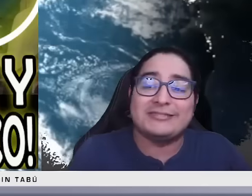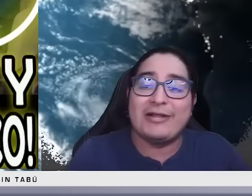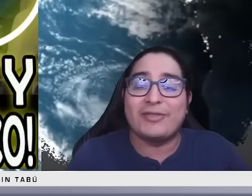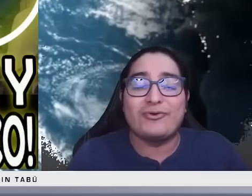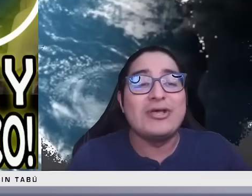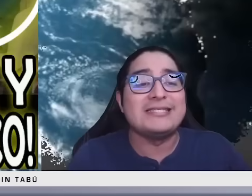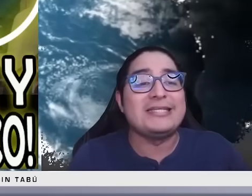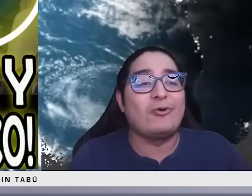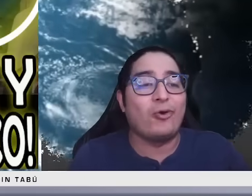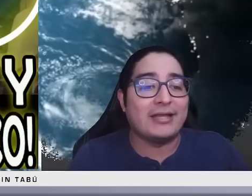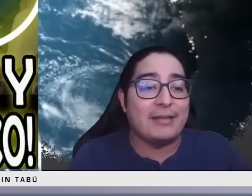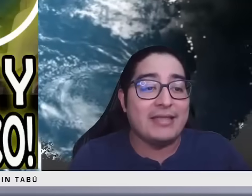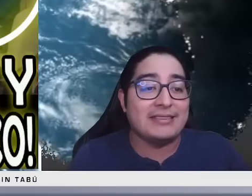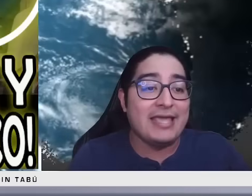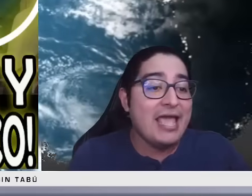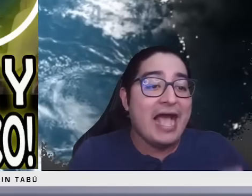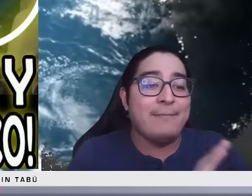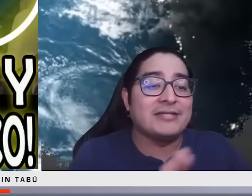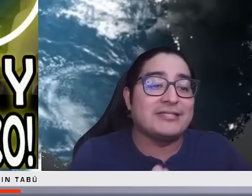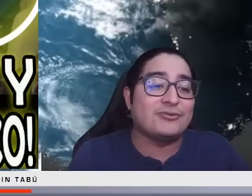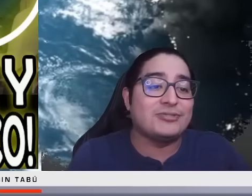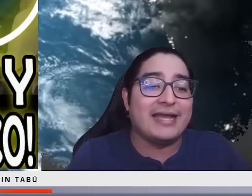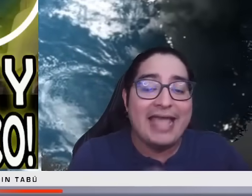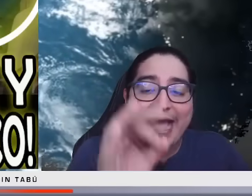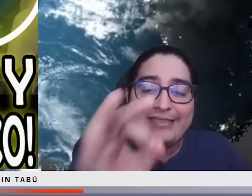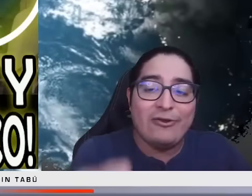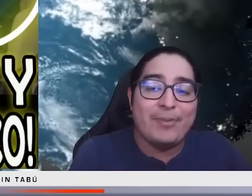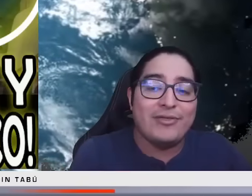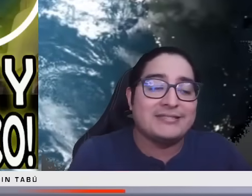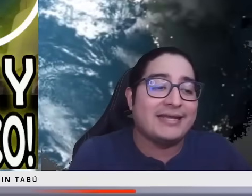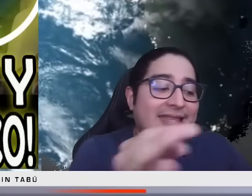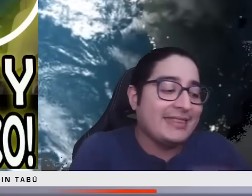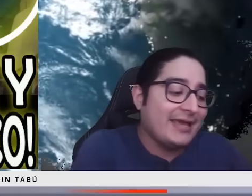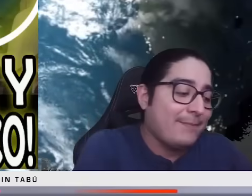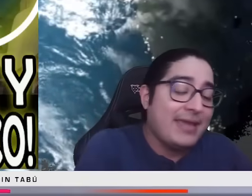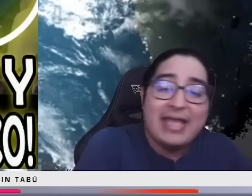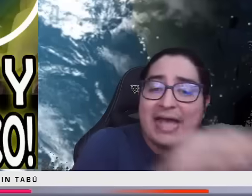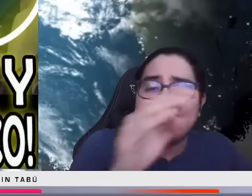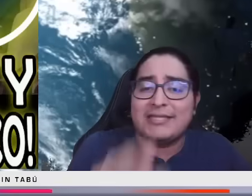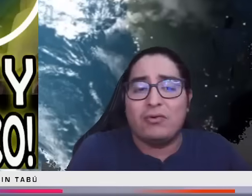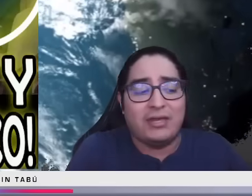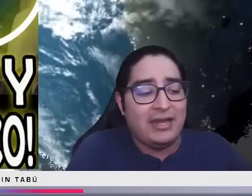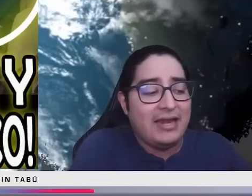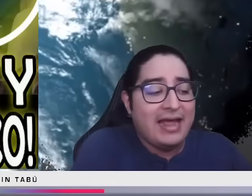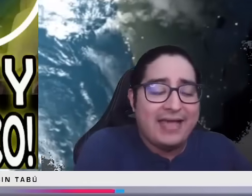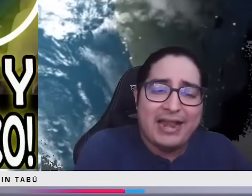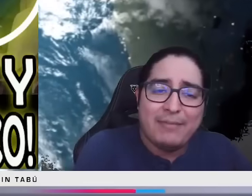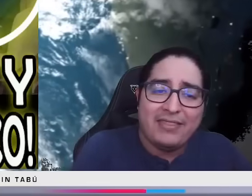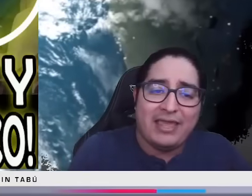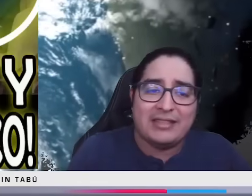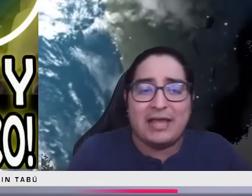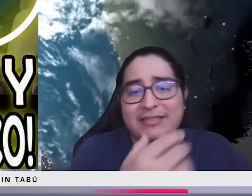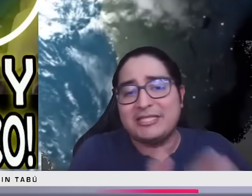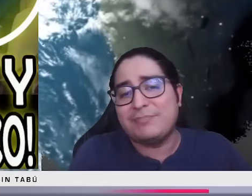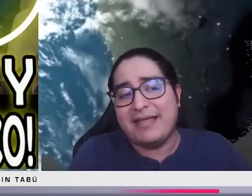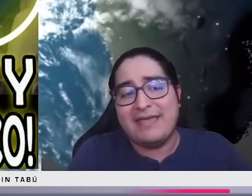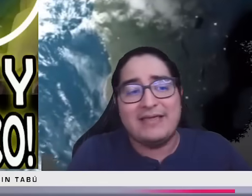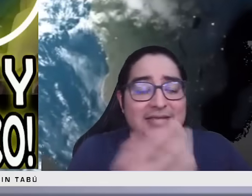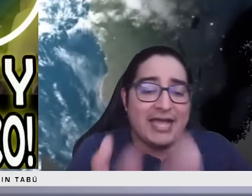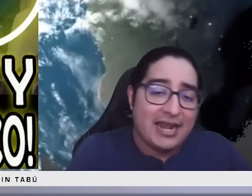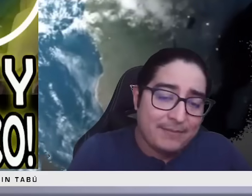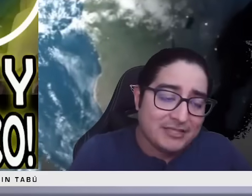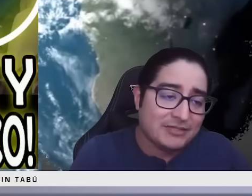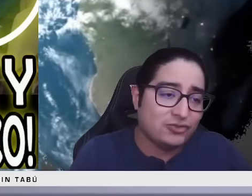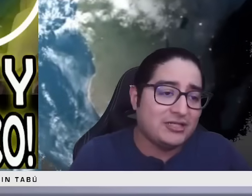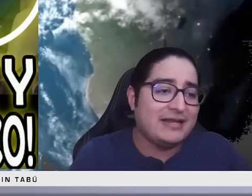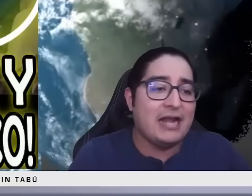simplemente las cosas en el gobierno se hicieron correctamente. Jamás vas a escuchar a ningún periodista que increpe a Santiago Krill, a De La Madrid, a Beatriz